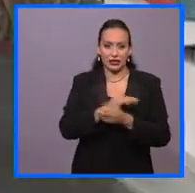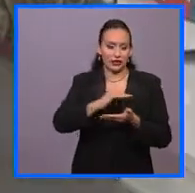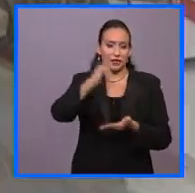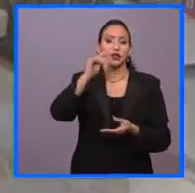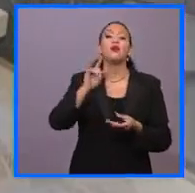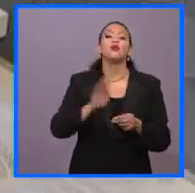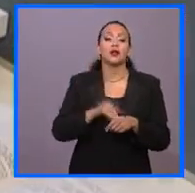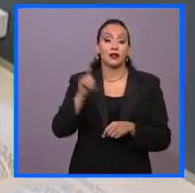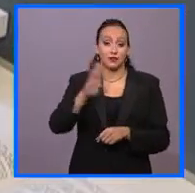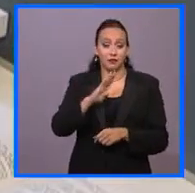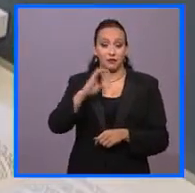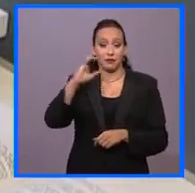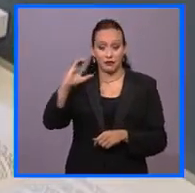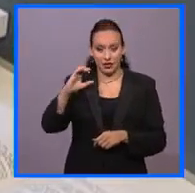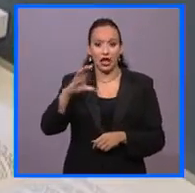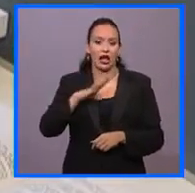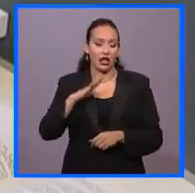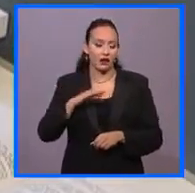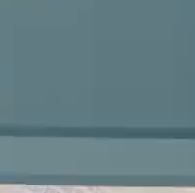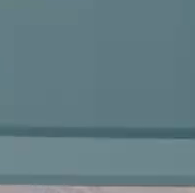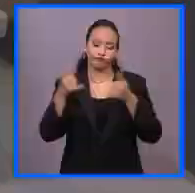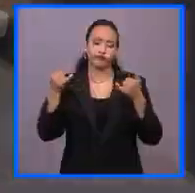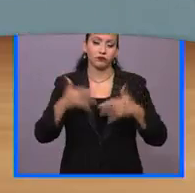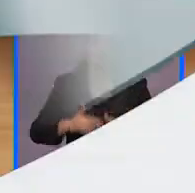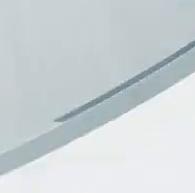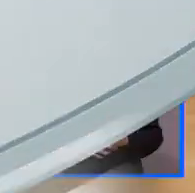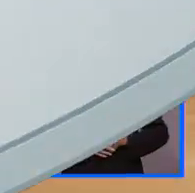en Baja California.